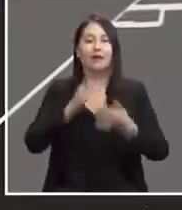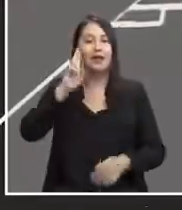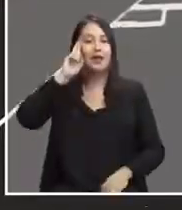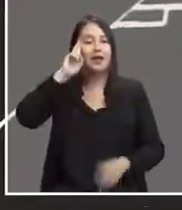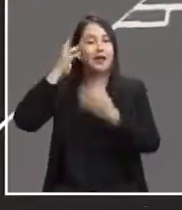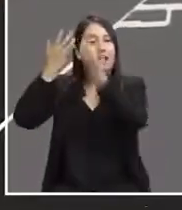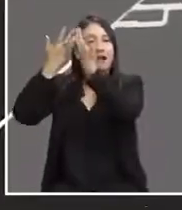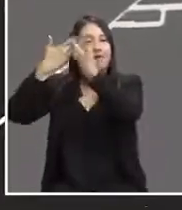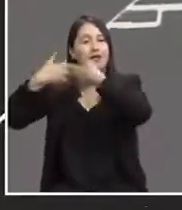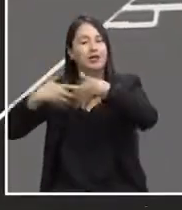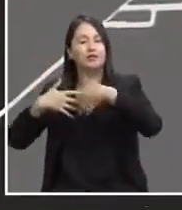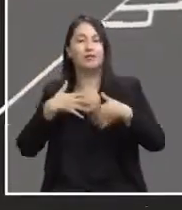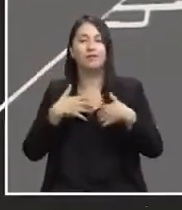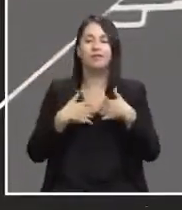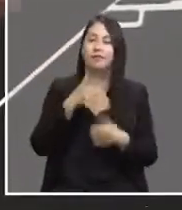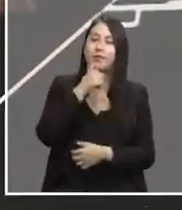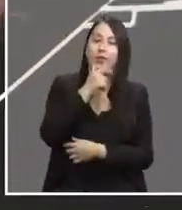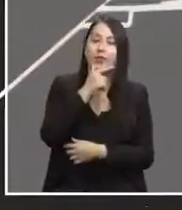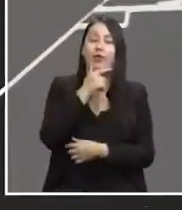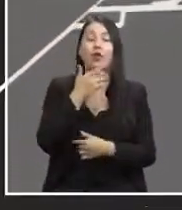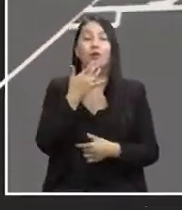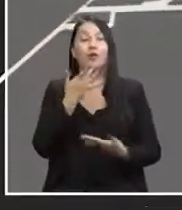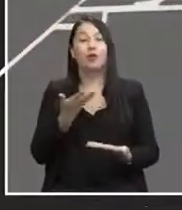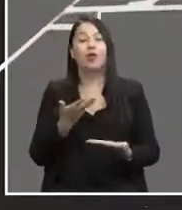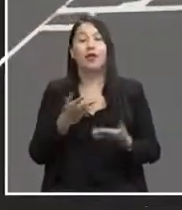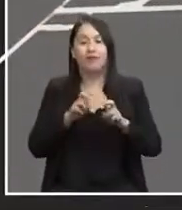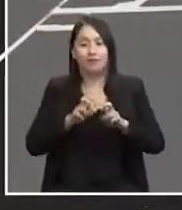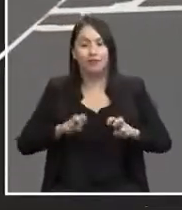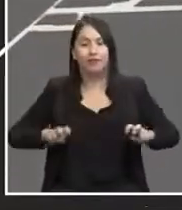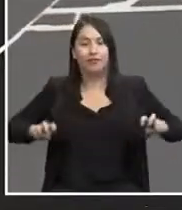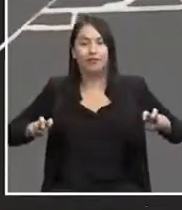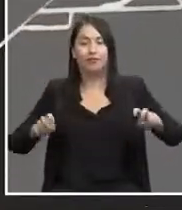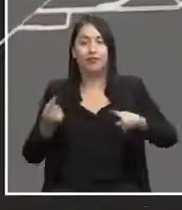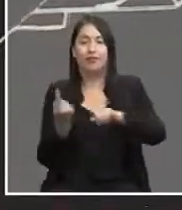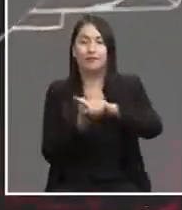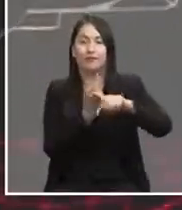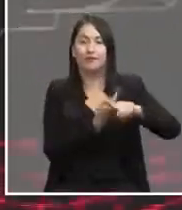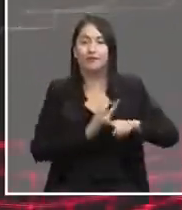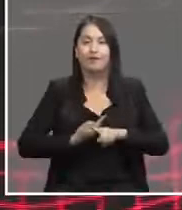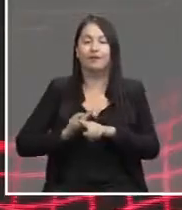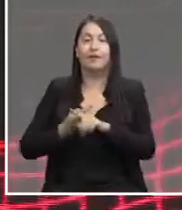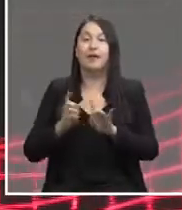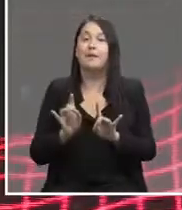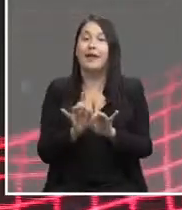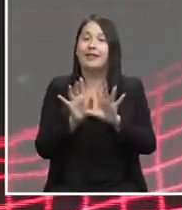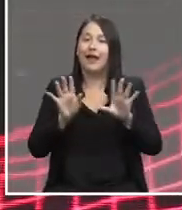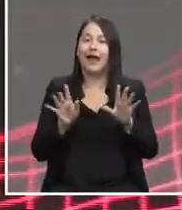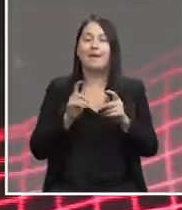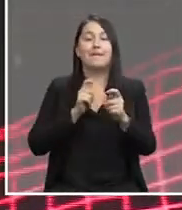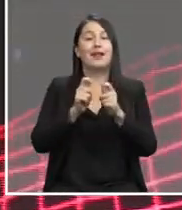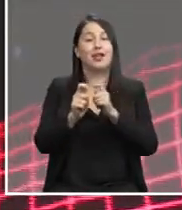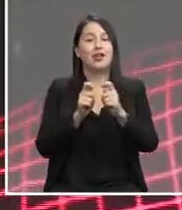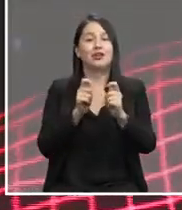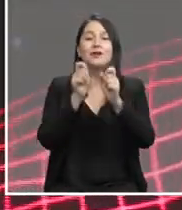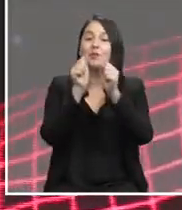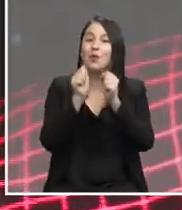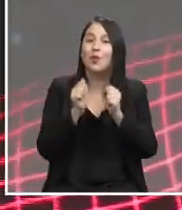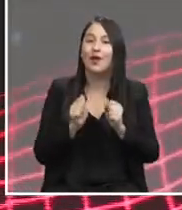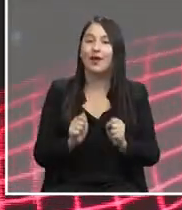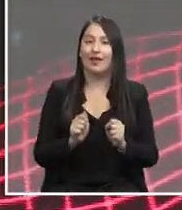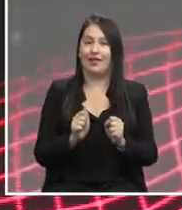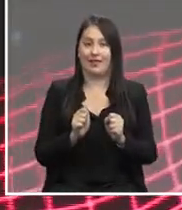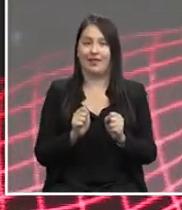sus inquietudes, porque vamos a compartir un panel de discusión para destacar lo peligrosa que puede llegar a ser